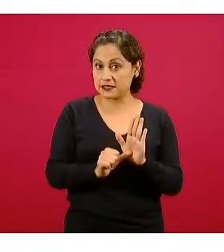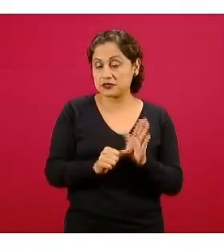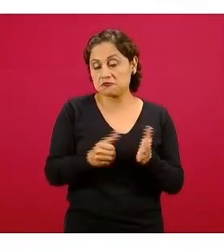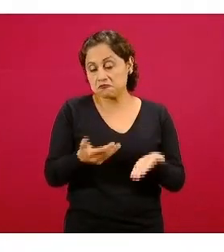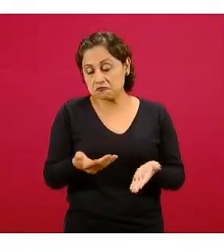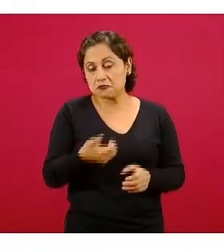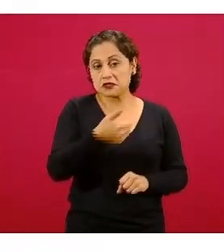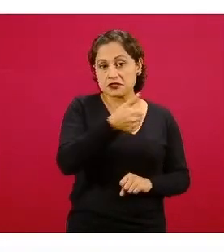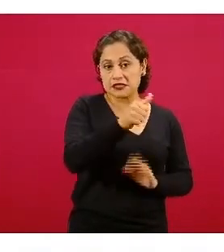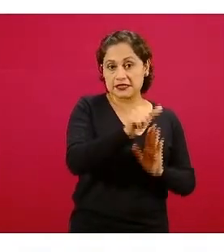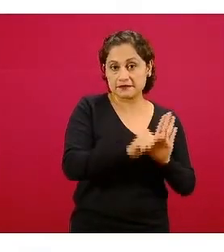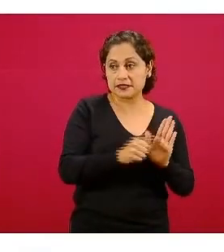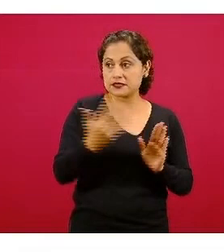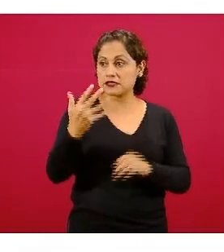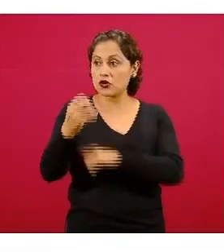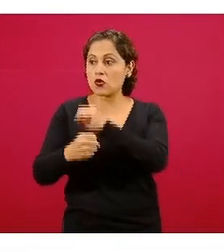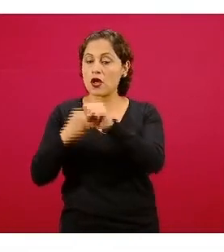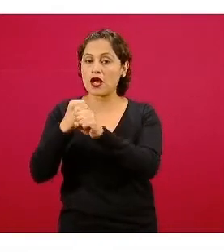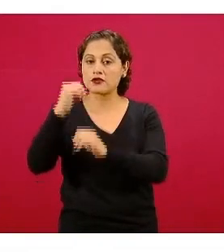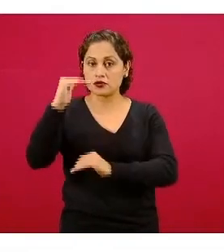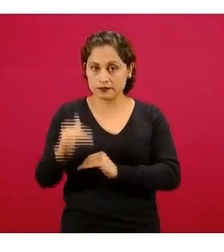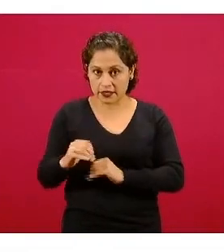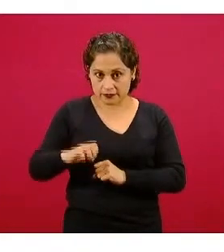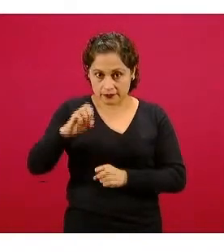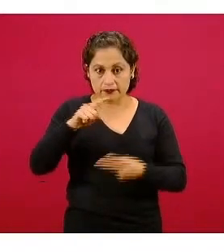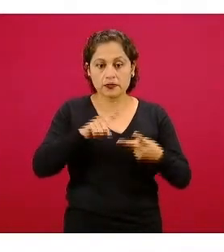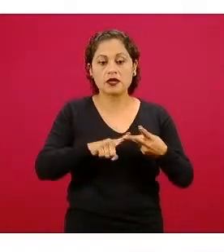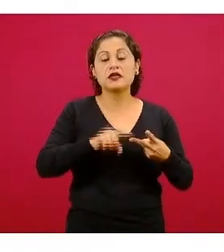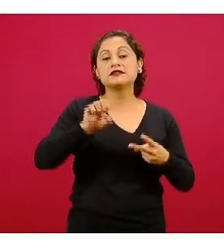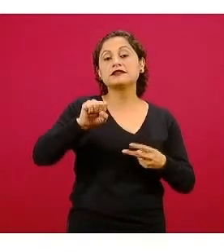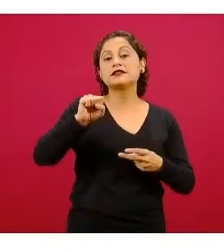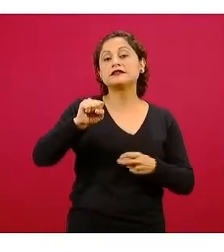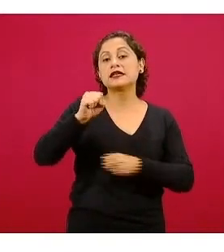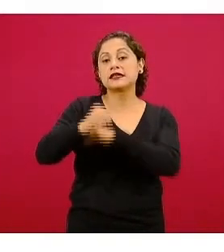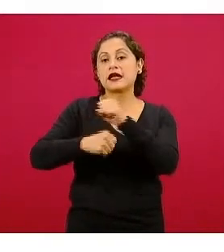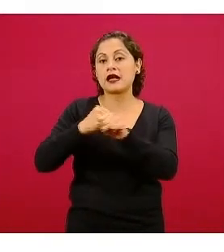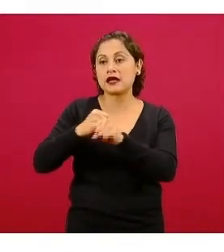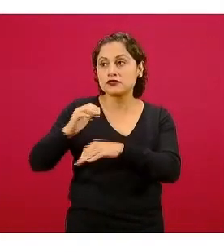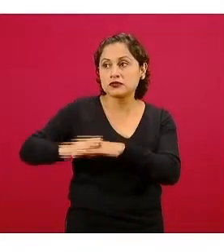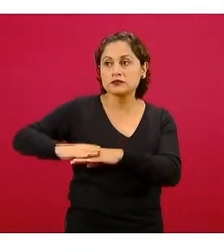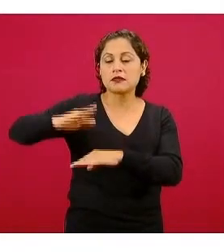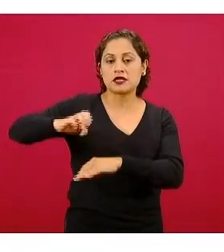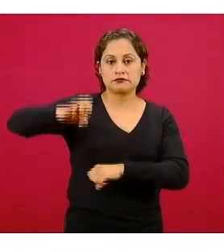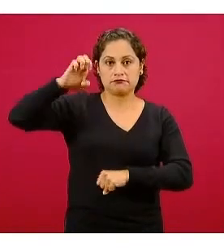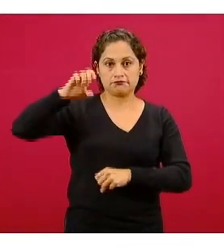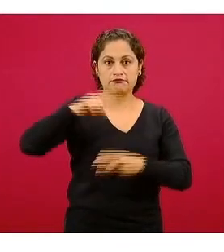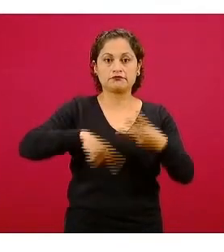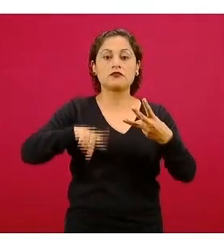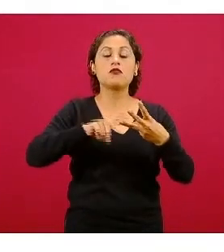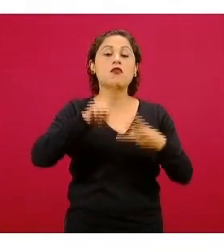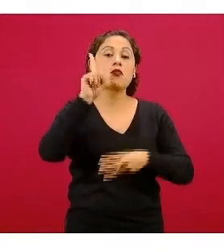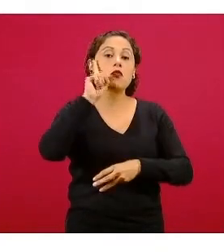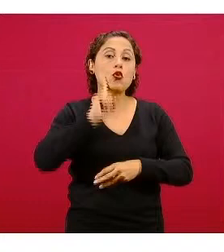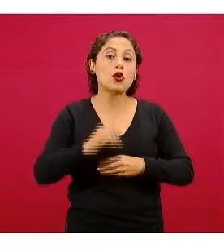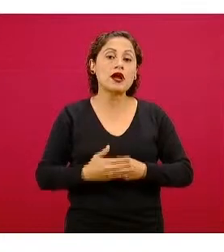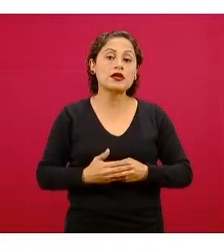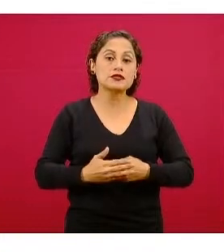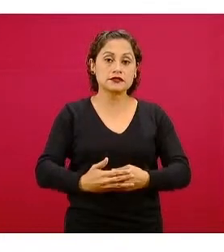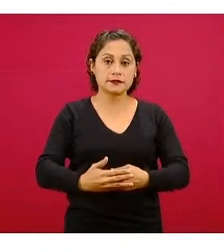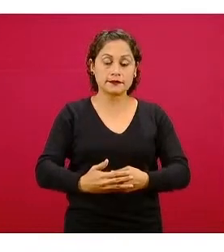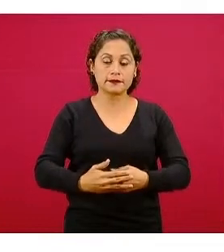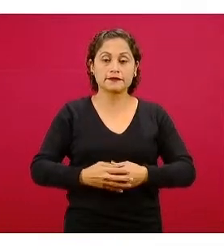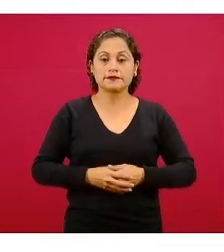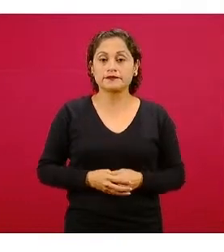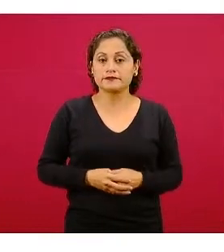meses a menores de 5 años, la población de 60 y más años, embarazadas, no importa